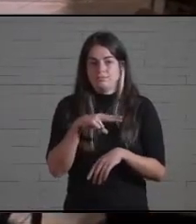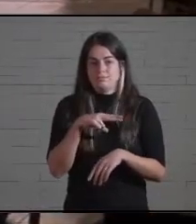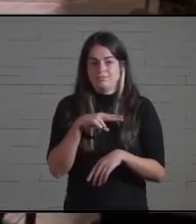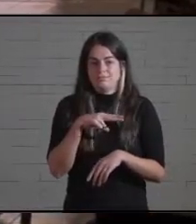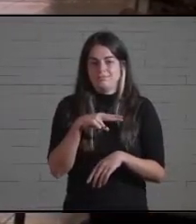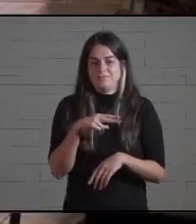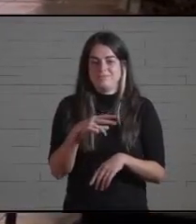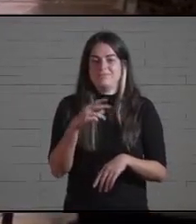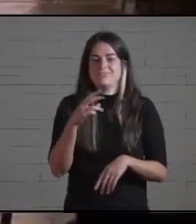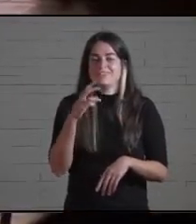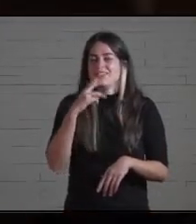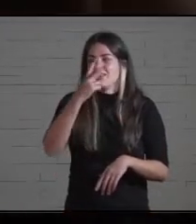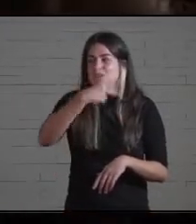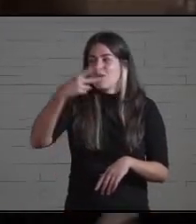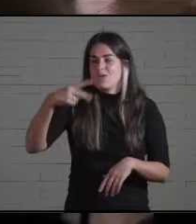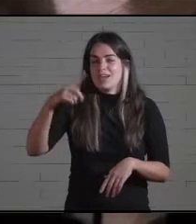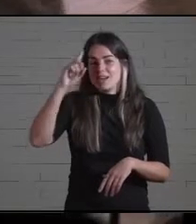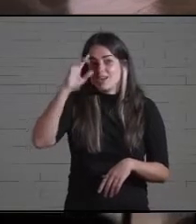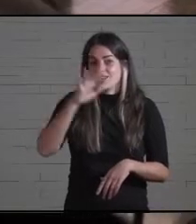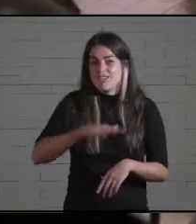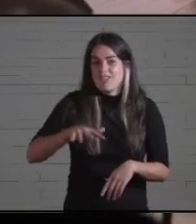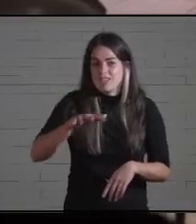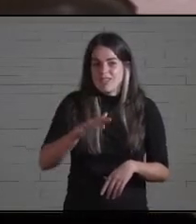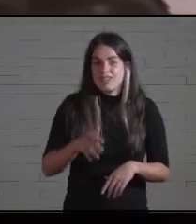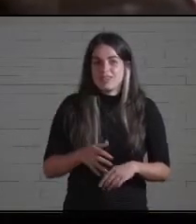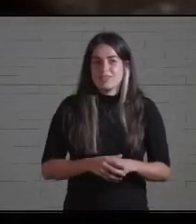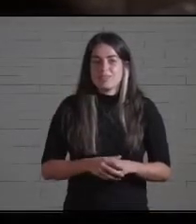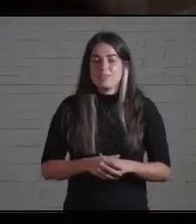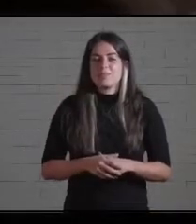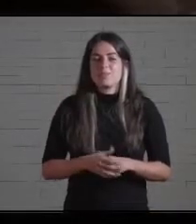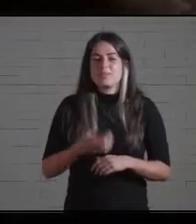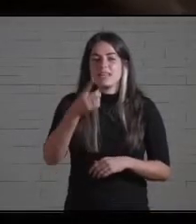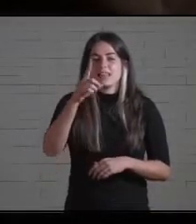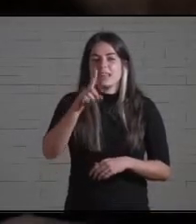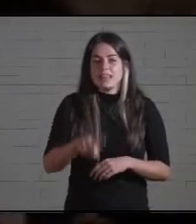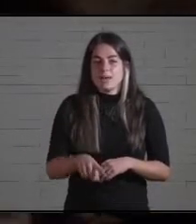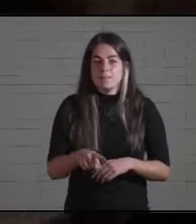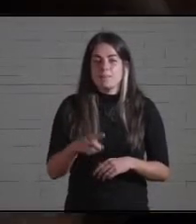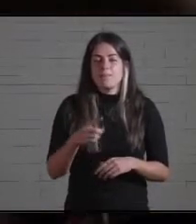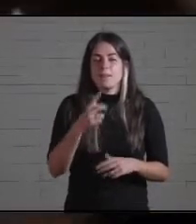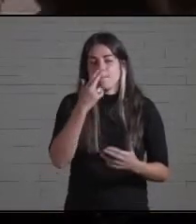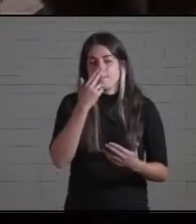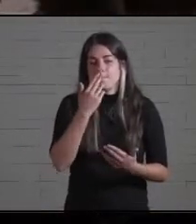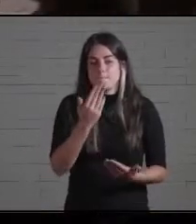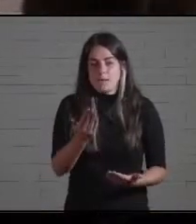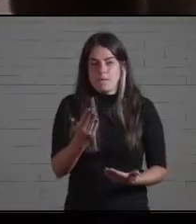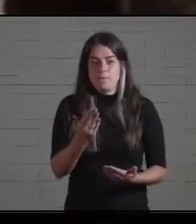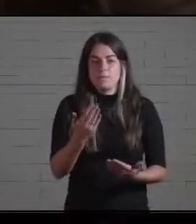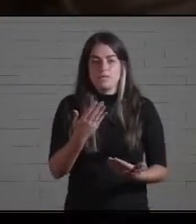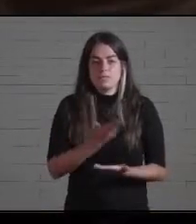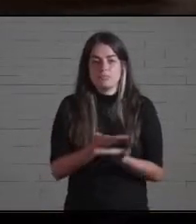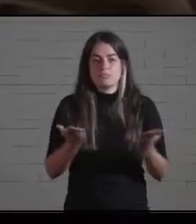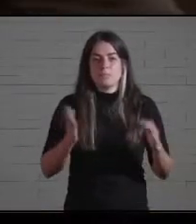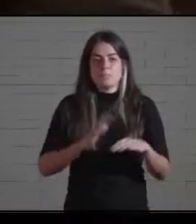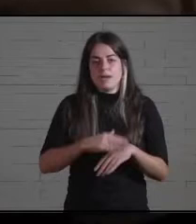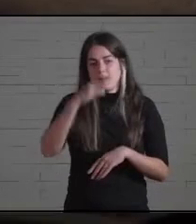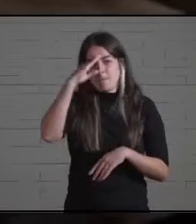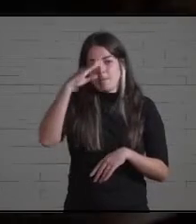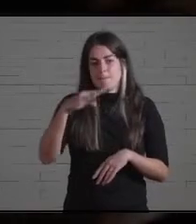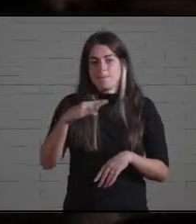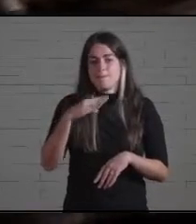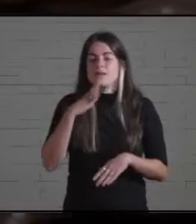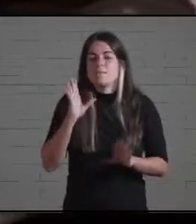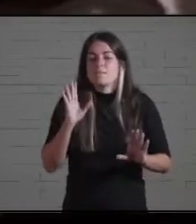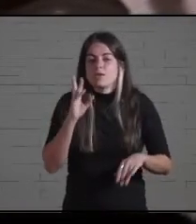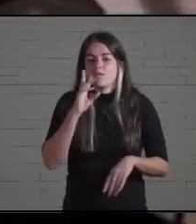y Noruega, no sé dónde está, por ahí estará, también tienen permisos bastante generosos para los padres, pero como podéis ver,